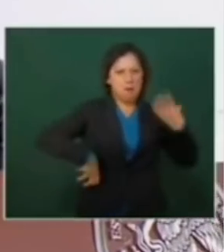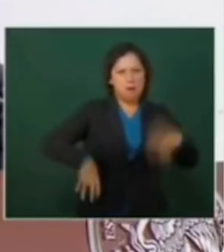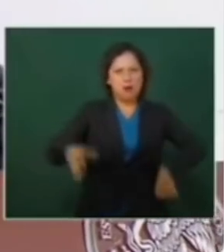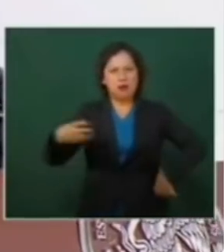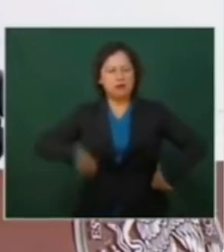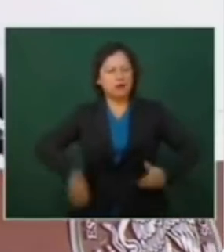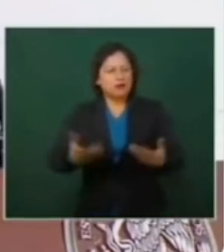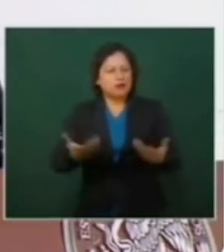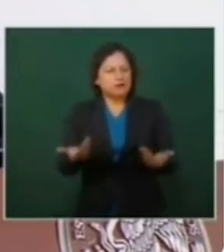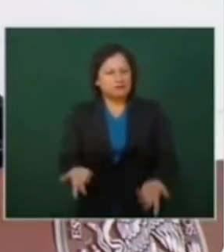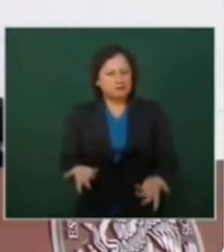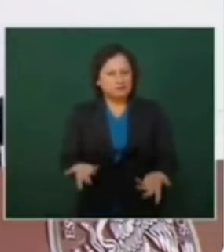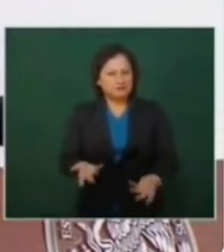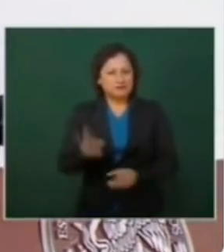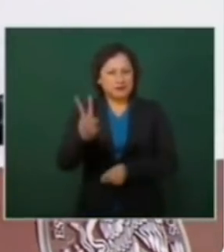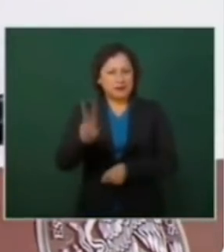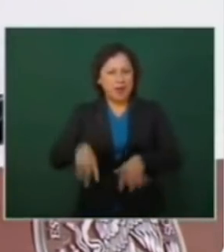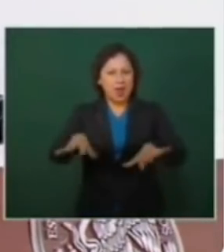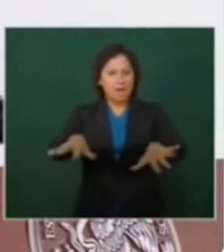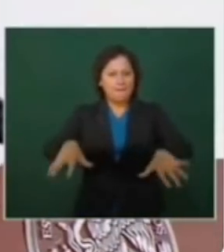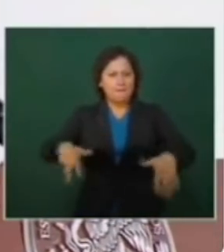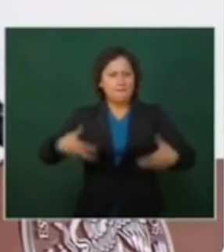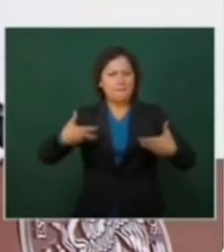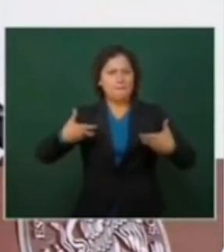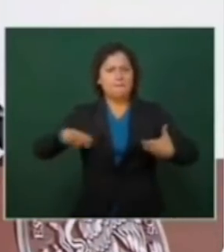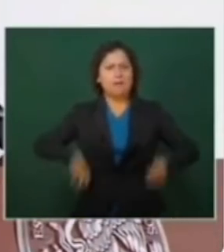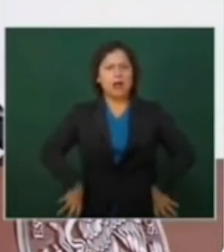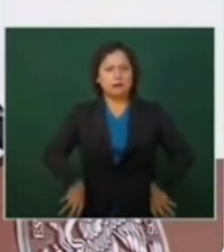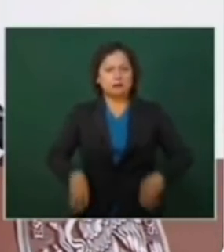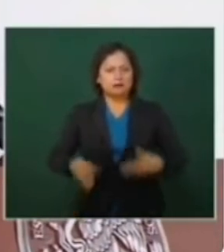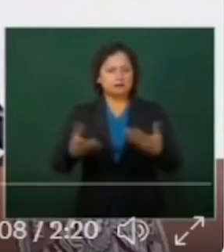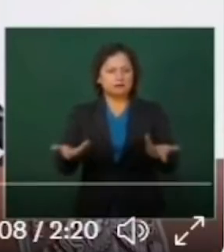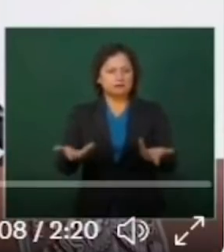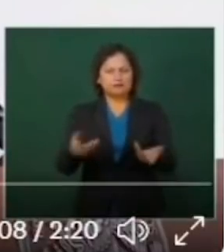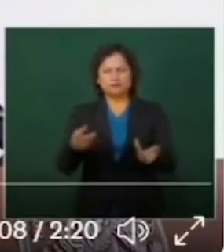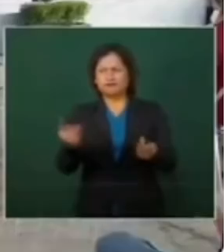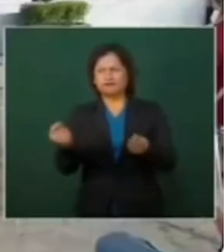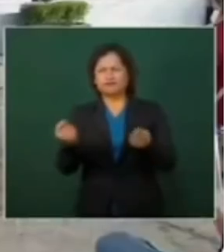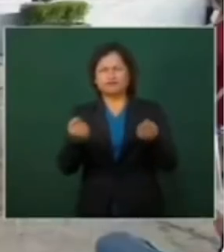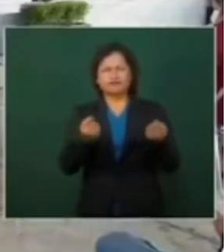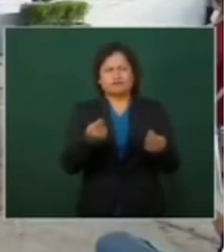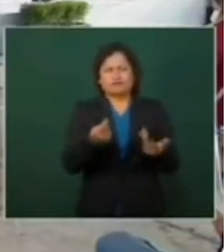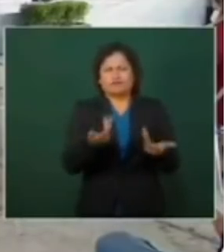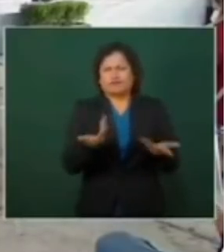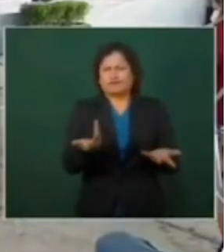es aquí a llevarse todo destruirlo todo